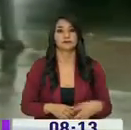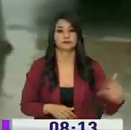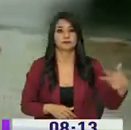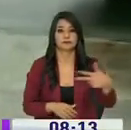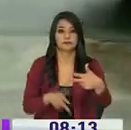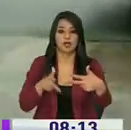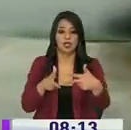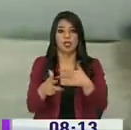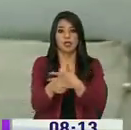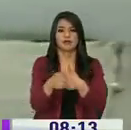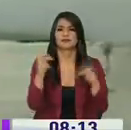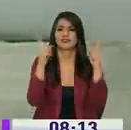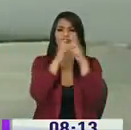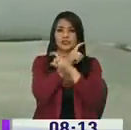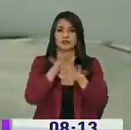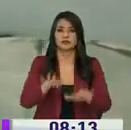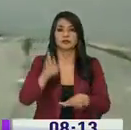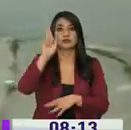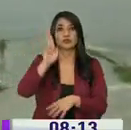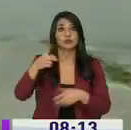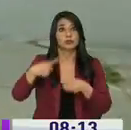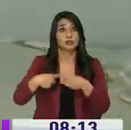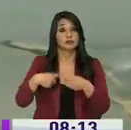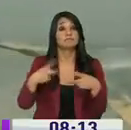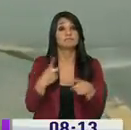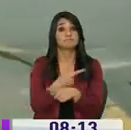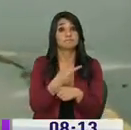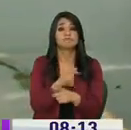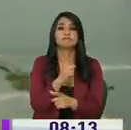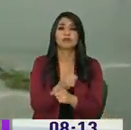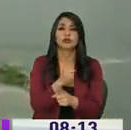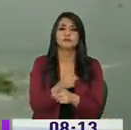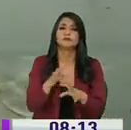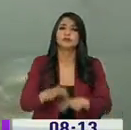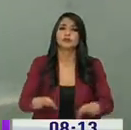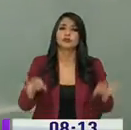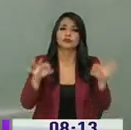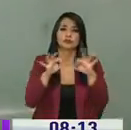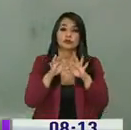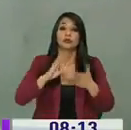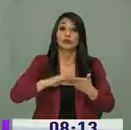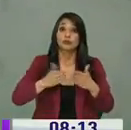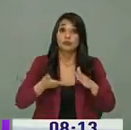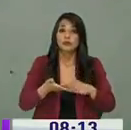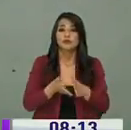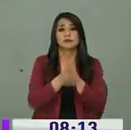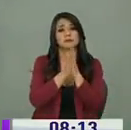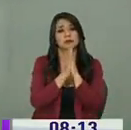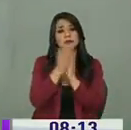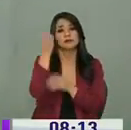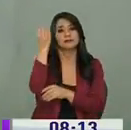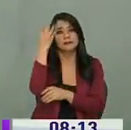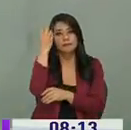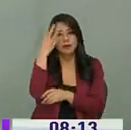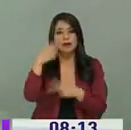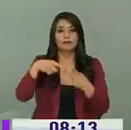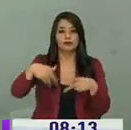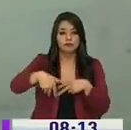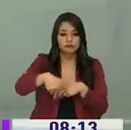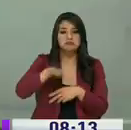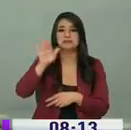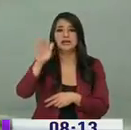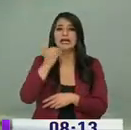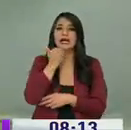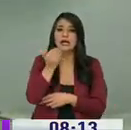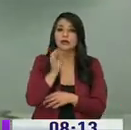muy transitado de aquí del sur de la capital. De allí la insistencia de la comunidad por solicitar señales de tránsito para esta zona,